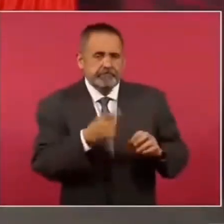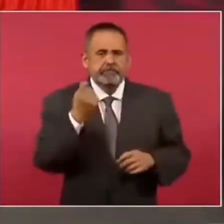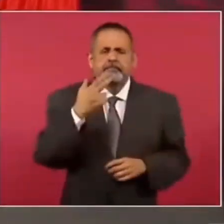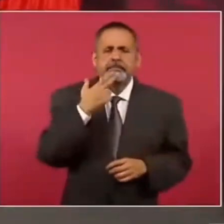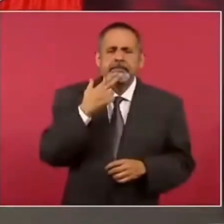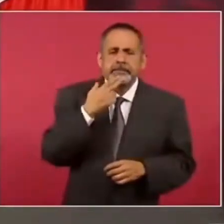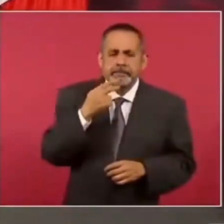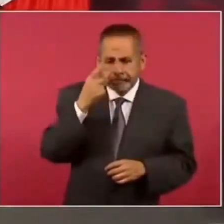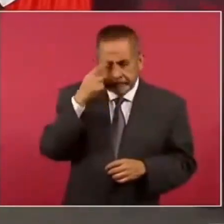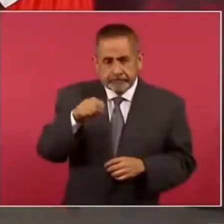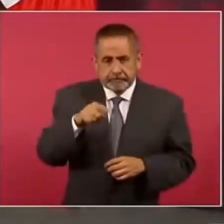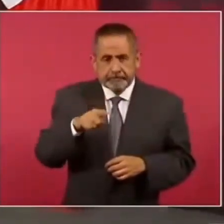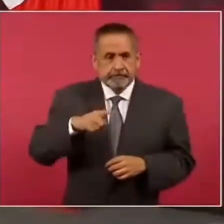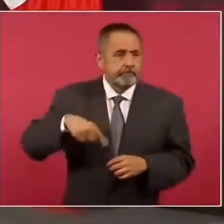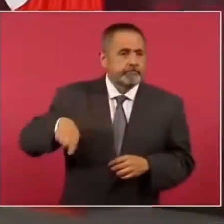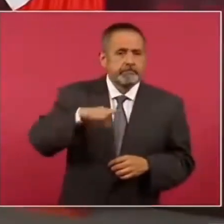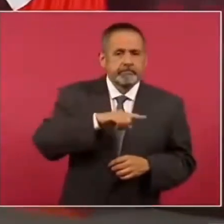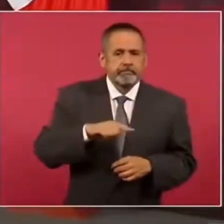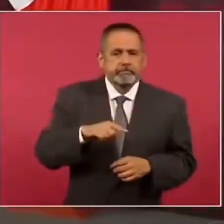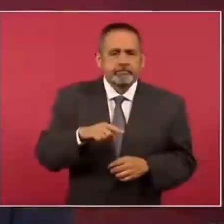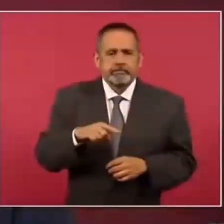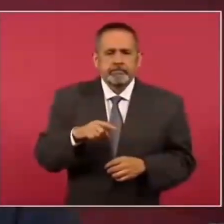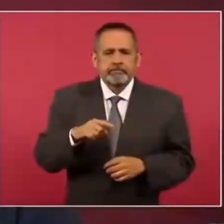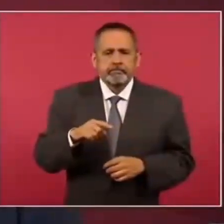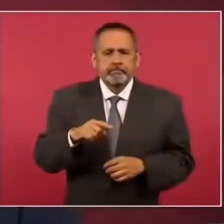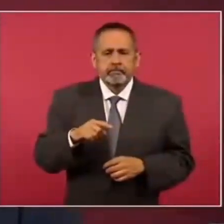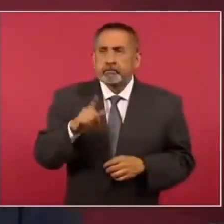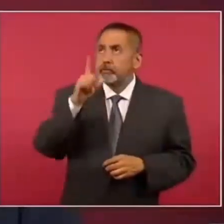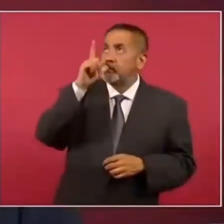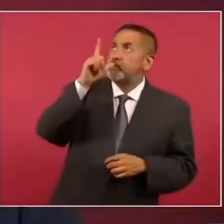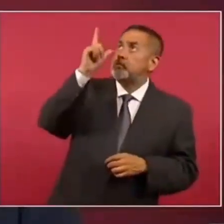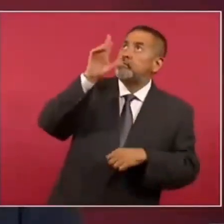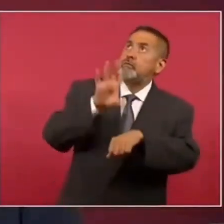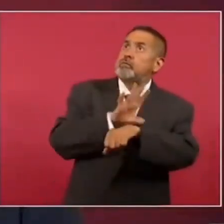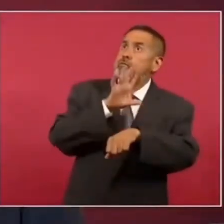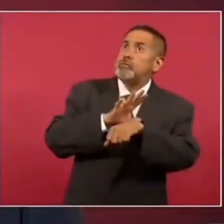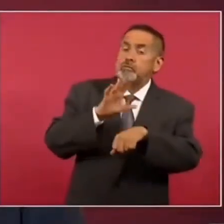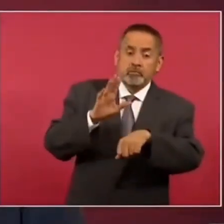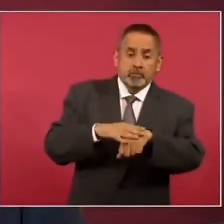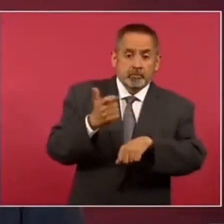es que no aumente el precio de la luz.